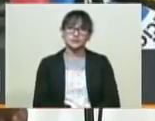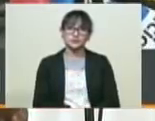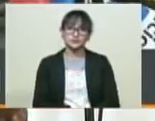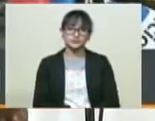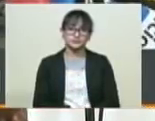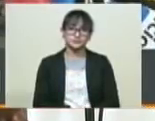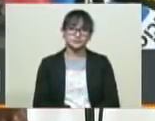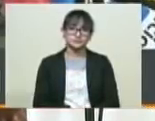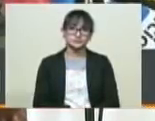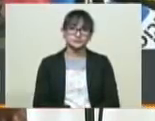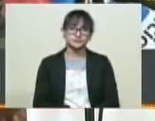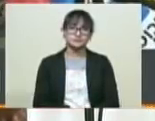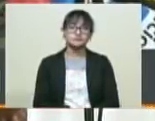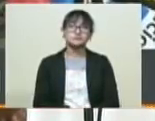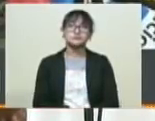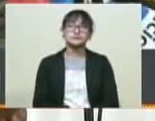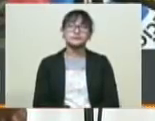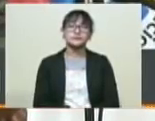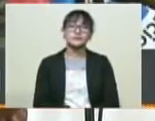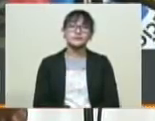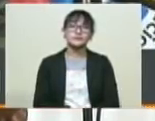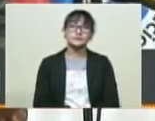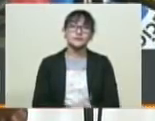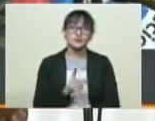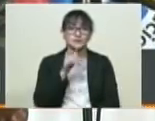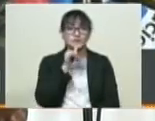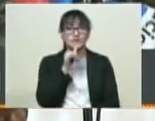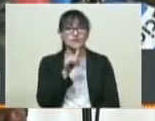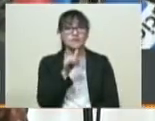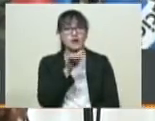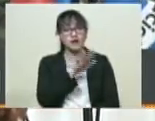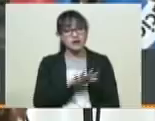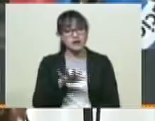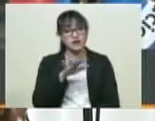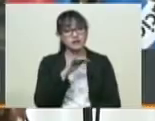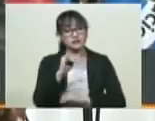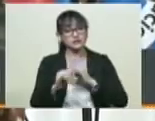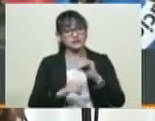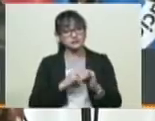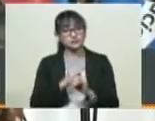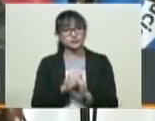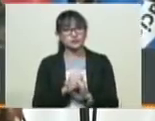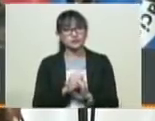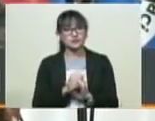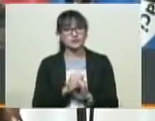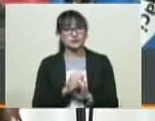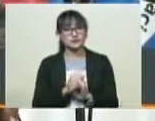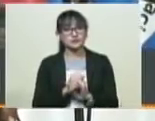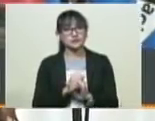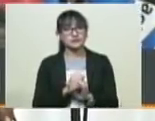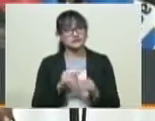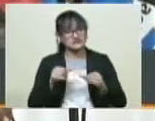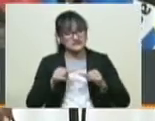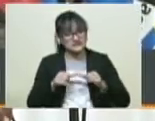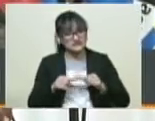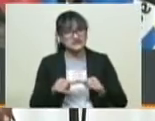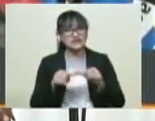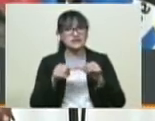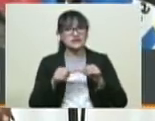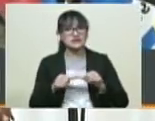Nosotros queremos informar al país y a la comunidad internacional que seguiremos